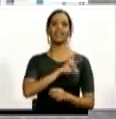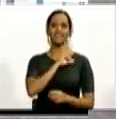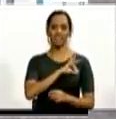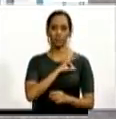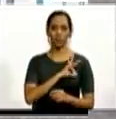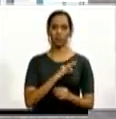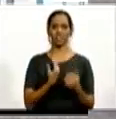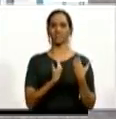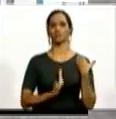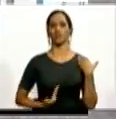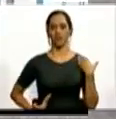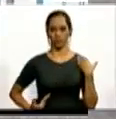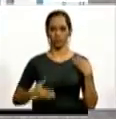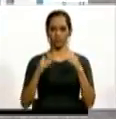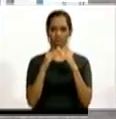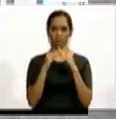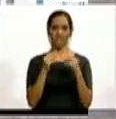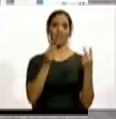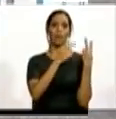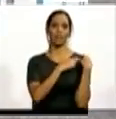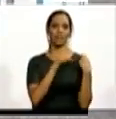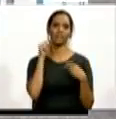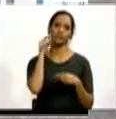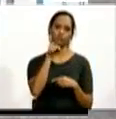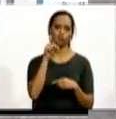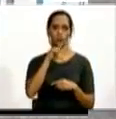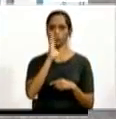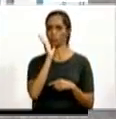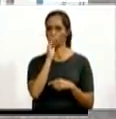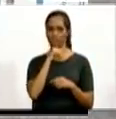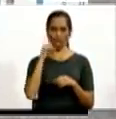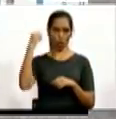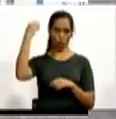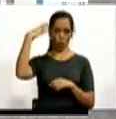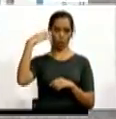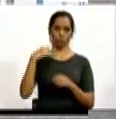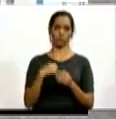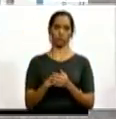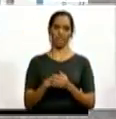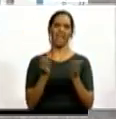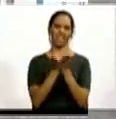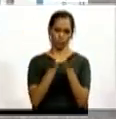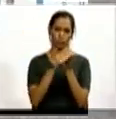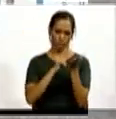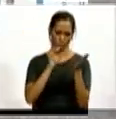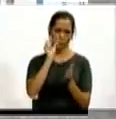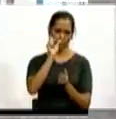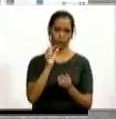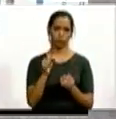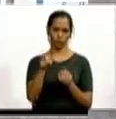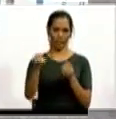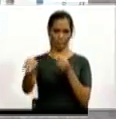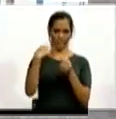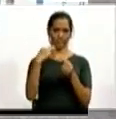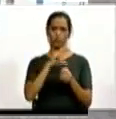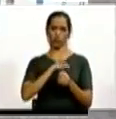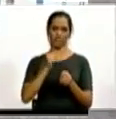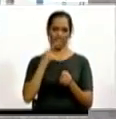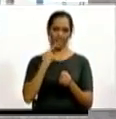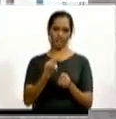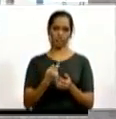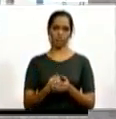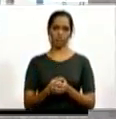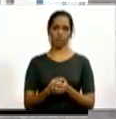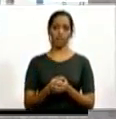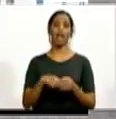de ese castillo, es responsable de que no tengas luz. Estudia y lee un poquito, tú que me mandas ese mensaje diciendo que esto no se debe decir.